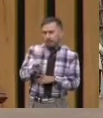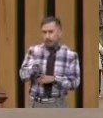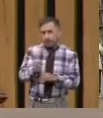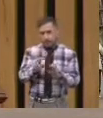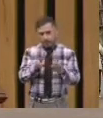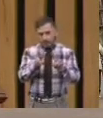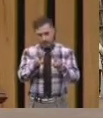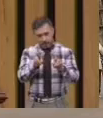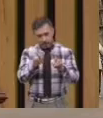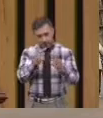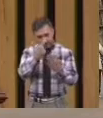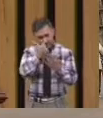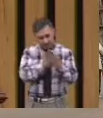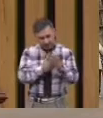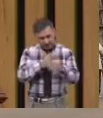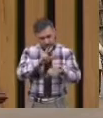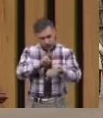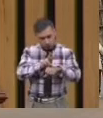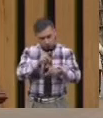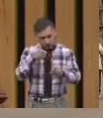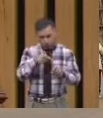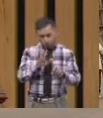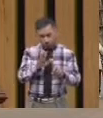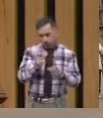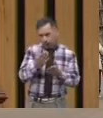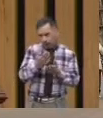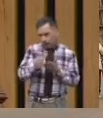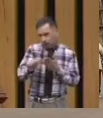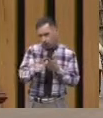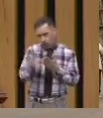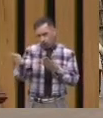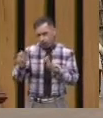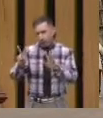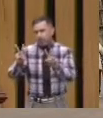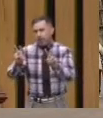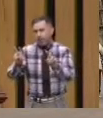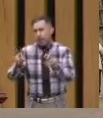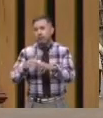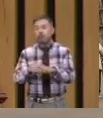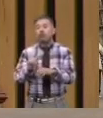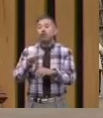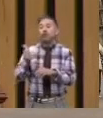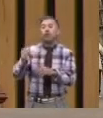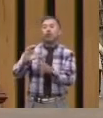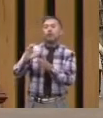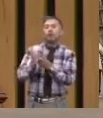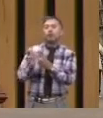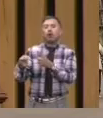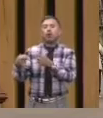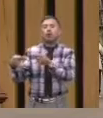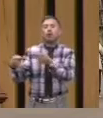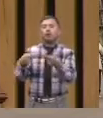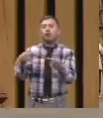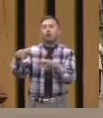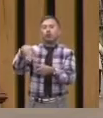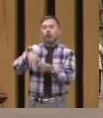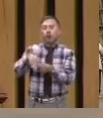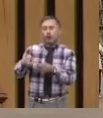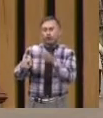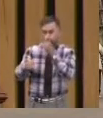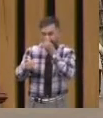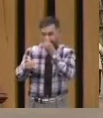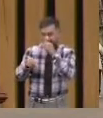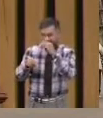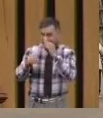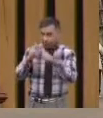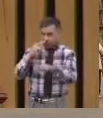de la fiscalización y son más bien propias de lo contencioso electoral. Ahí es de llamar